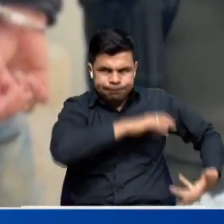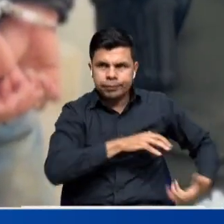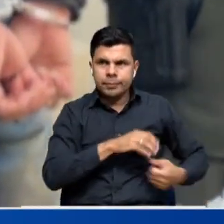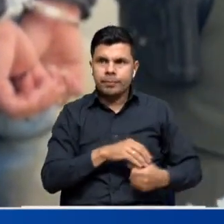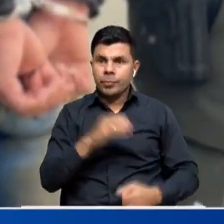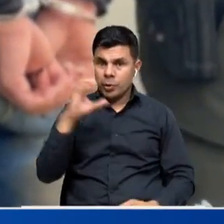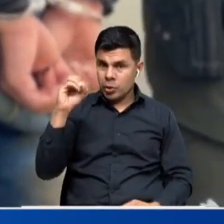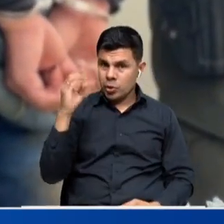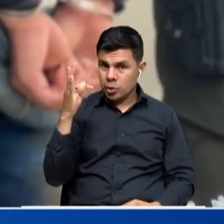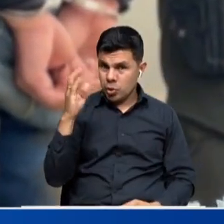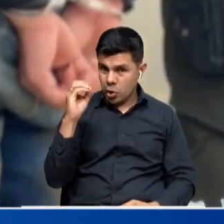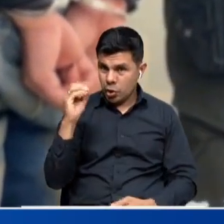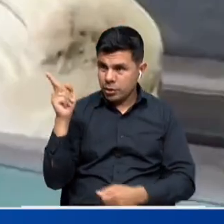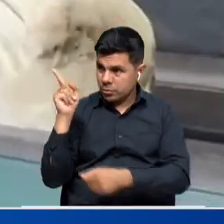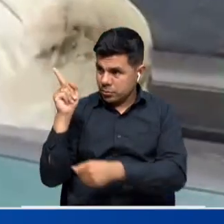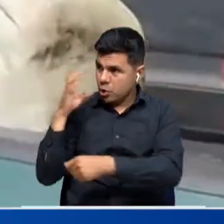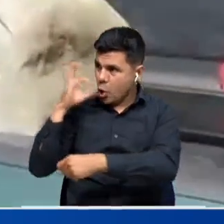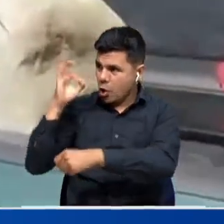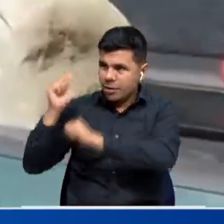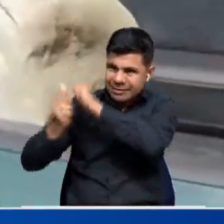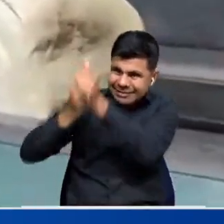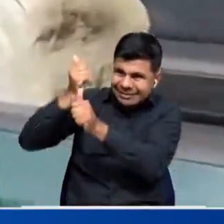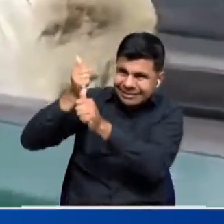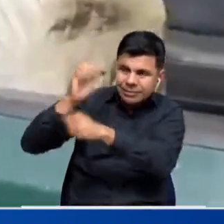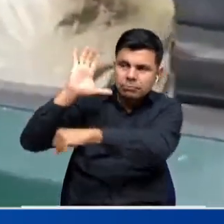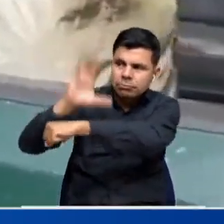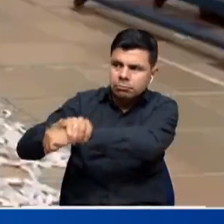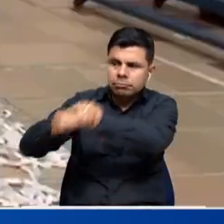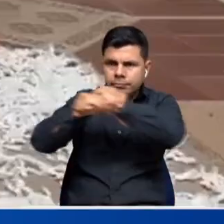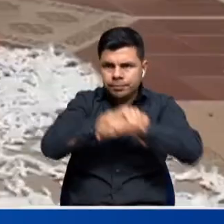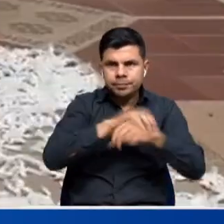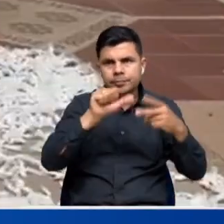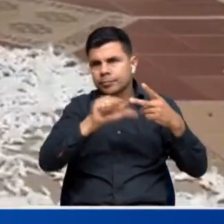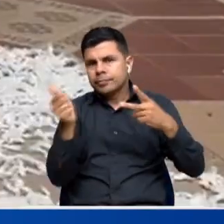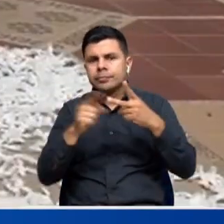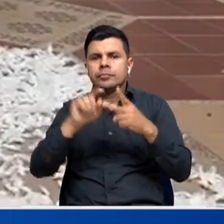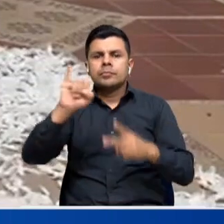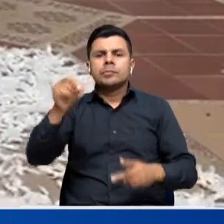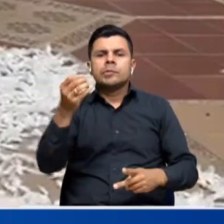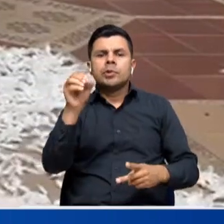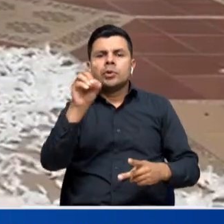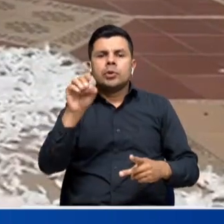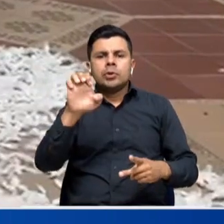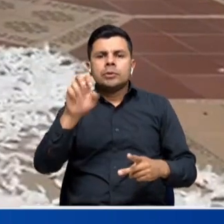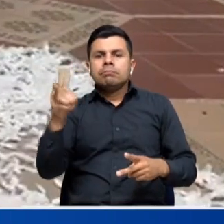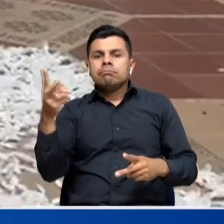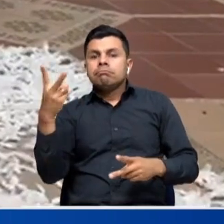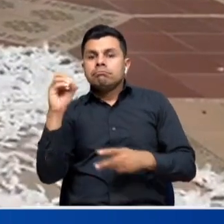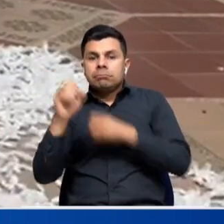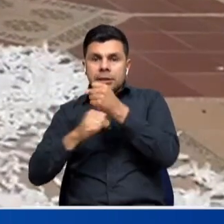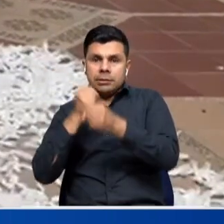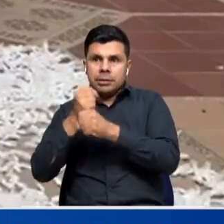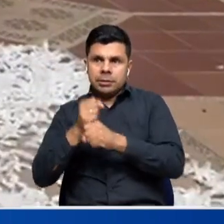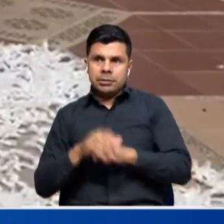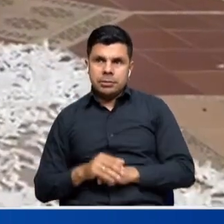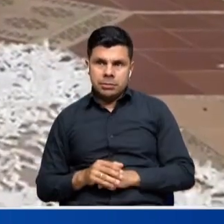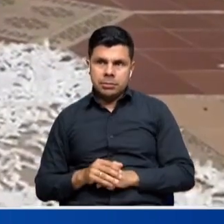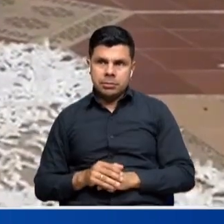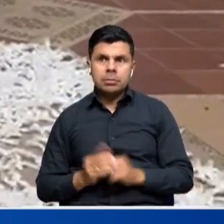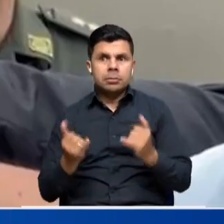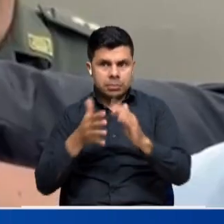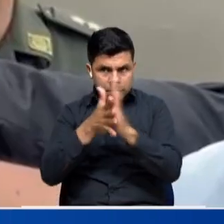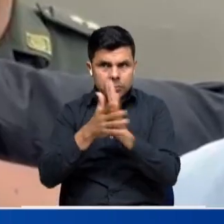de alias Coto, en este operativo en zona rural de la ciudad fue capturado alias José, de 20 años. La lucha contra